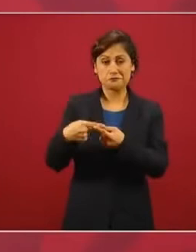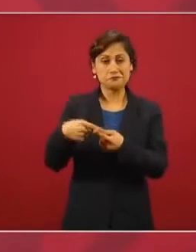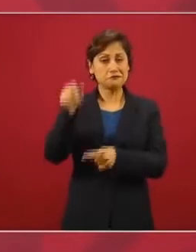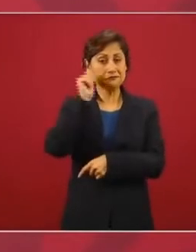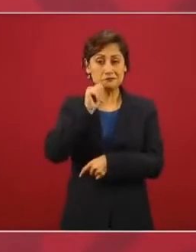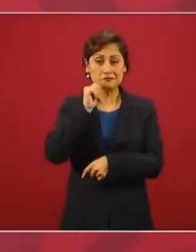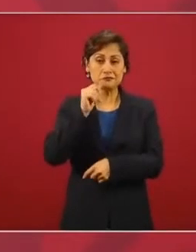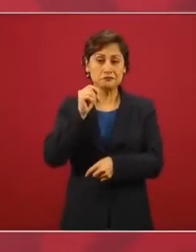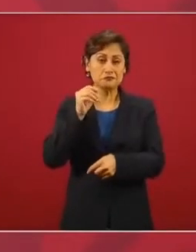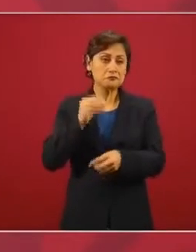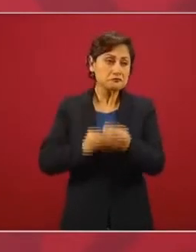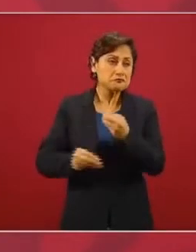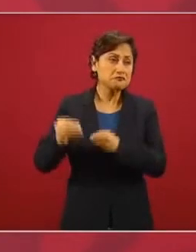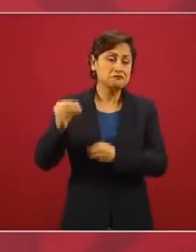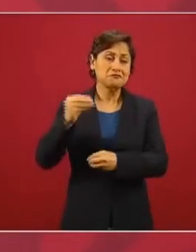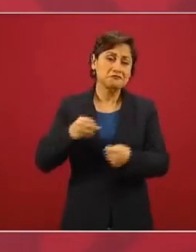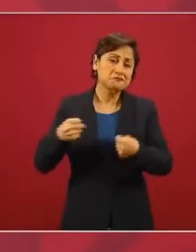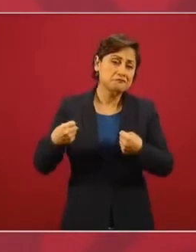ojalá